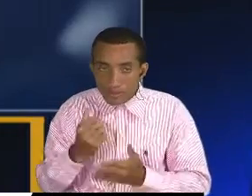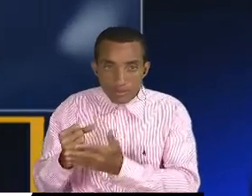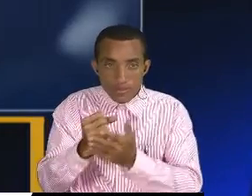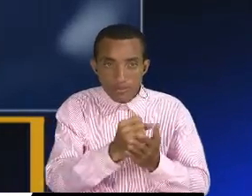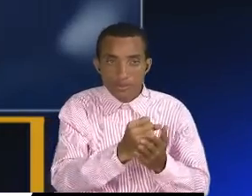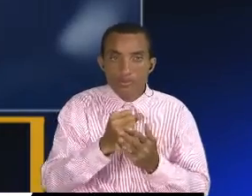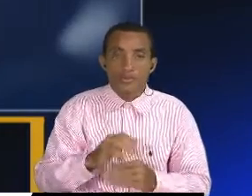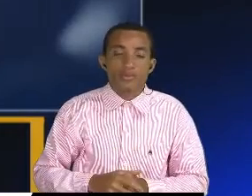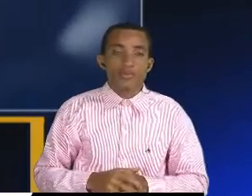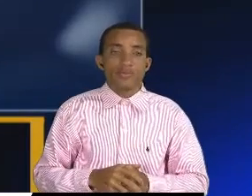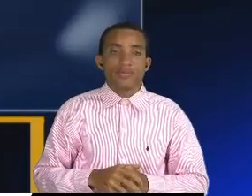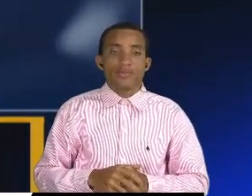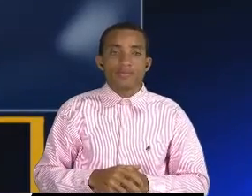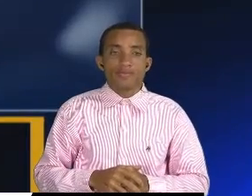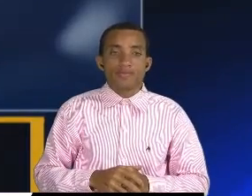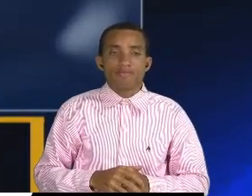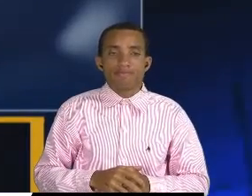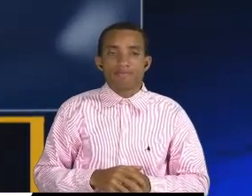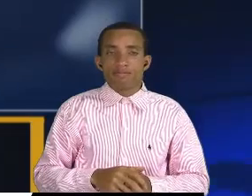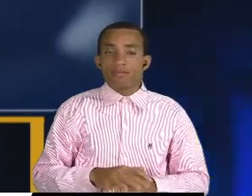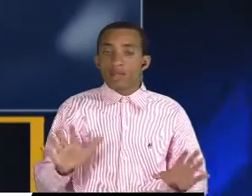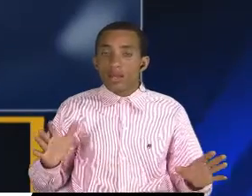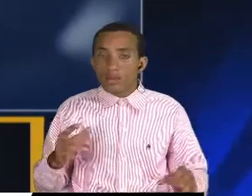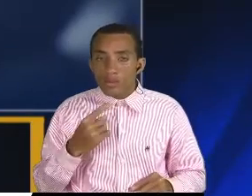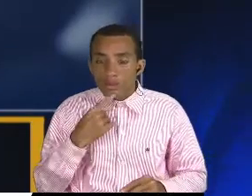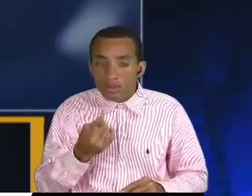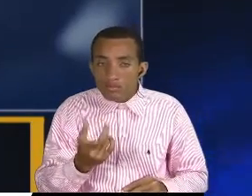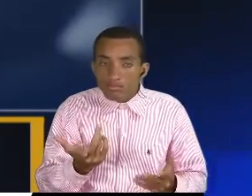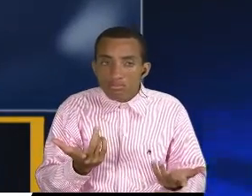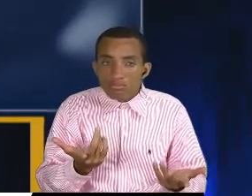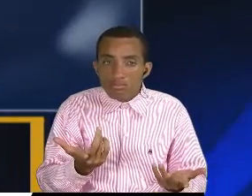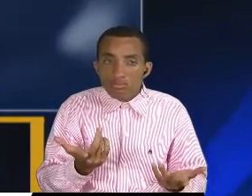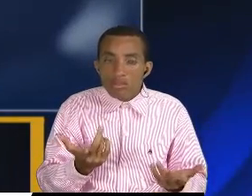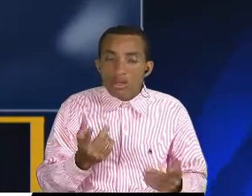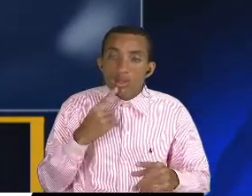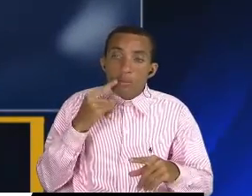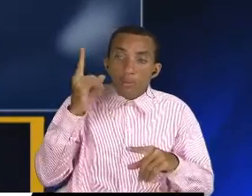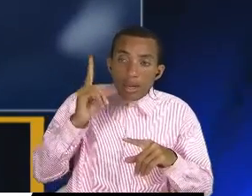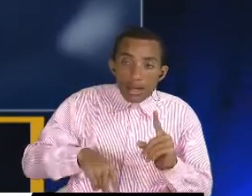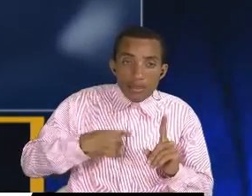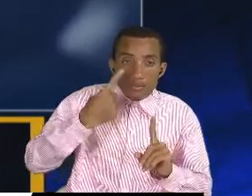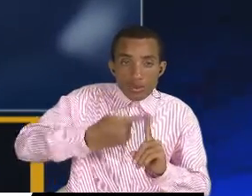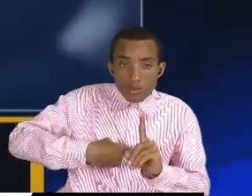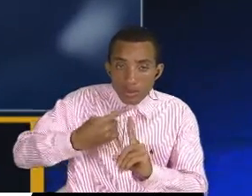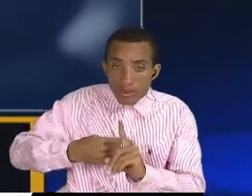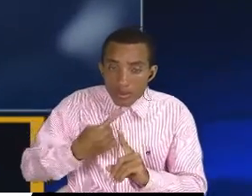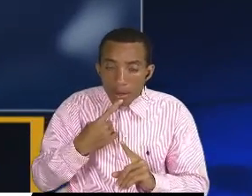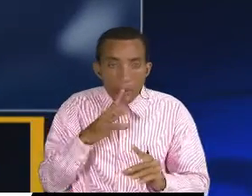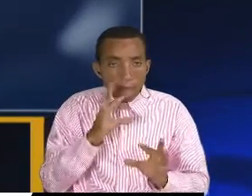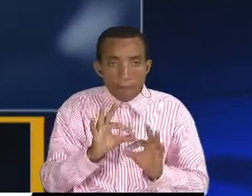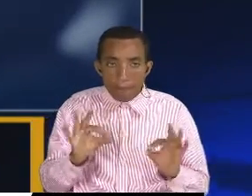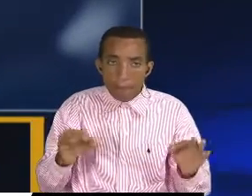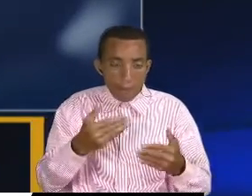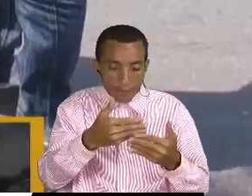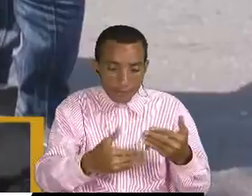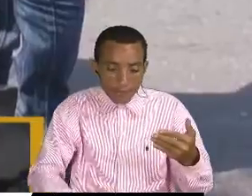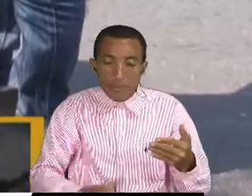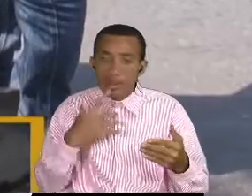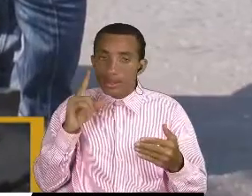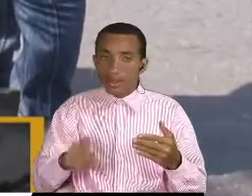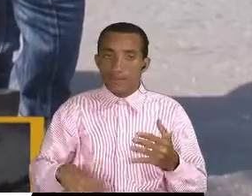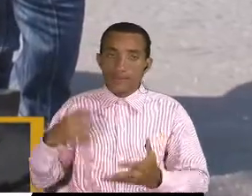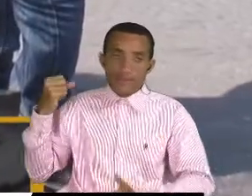municipio, la tasa bomberil no dice explícitamente que deba pagarse mensual. Lo que dice es que debe darse el recurso, sin